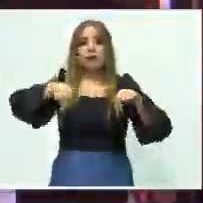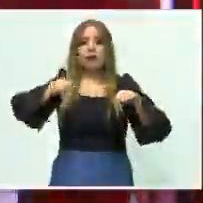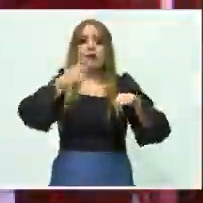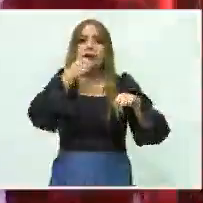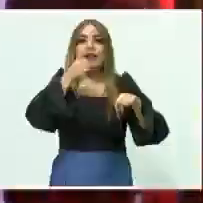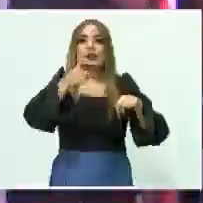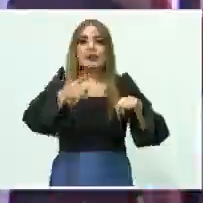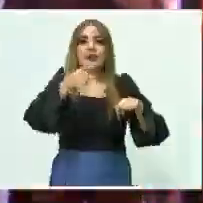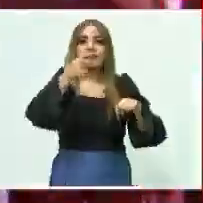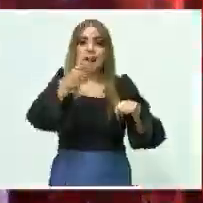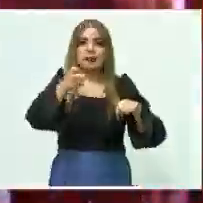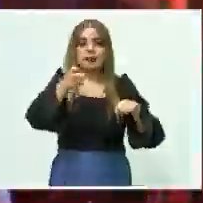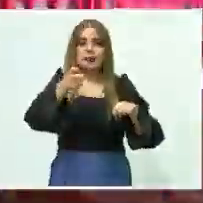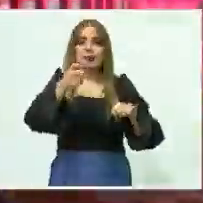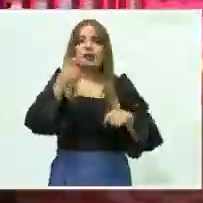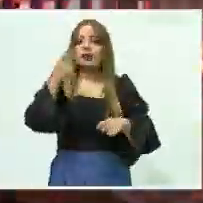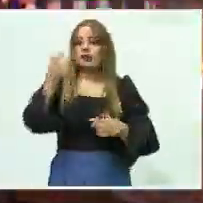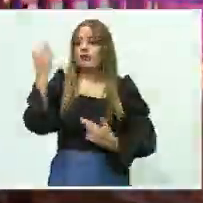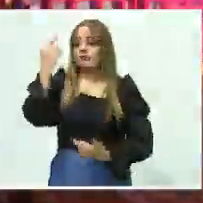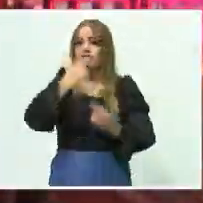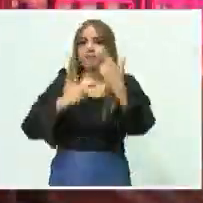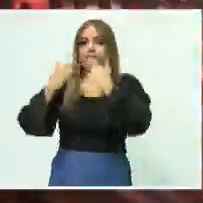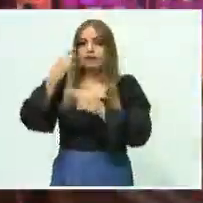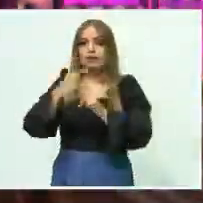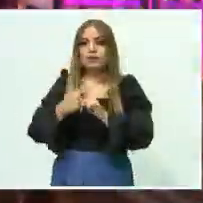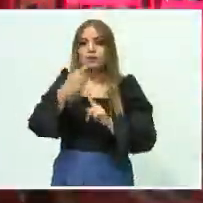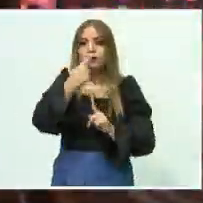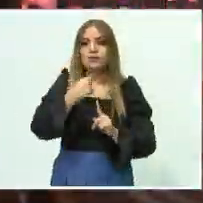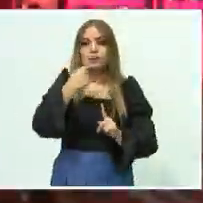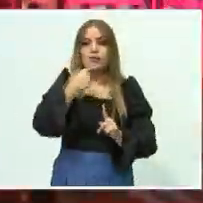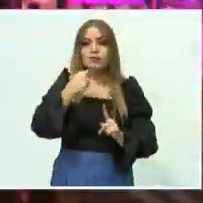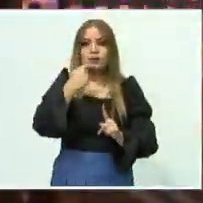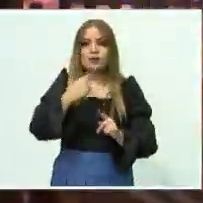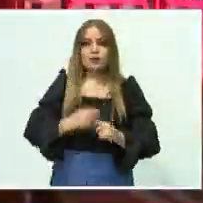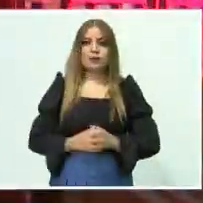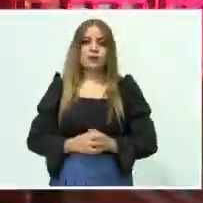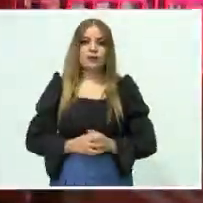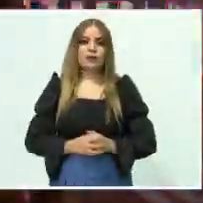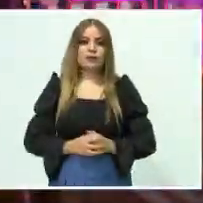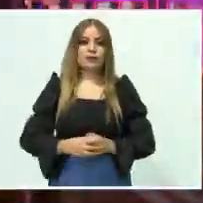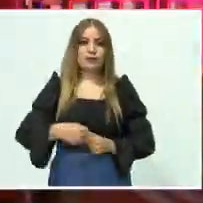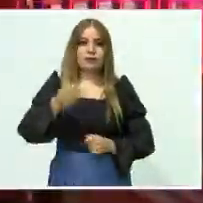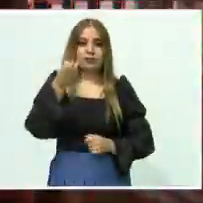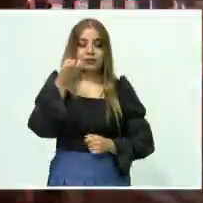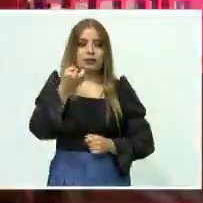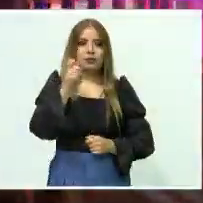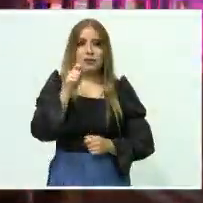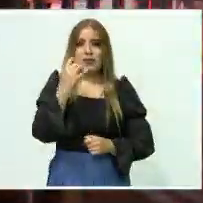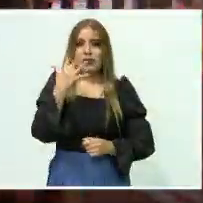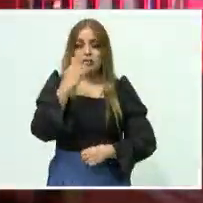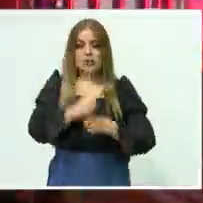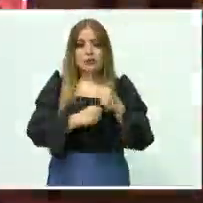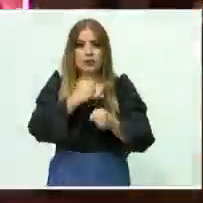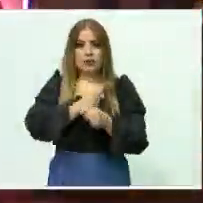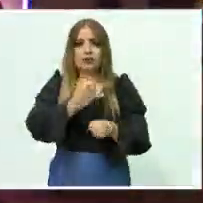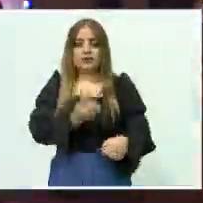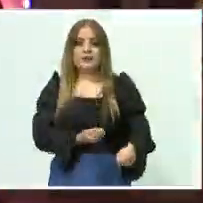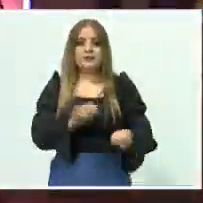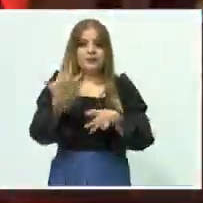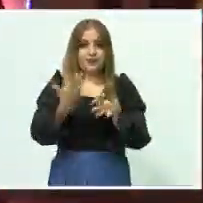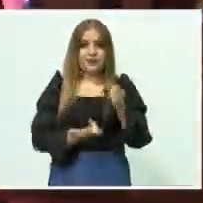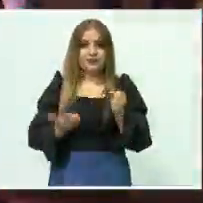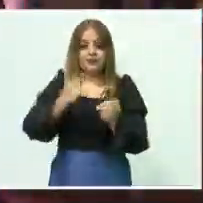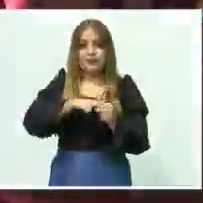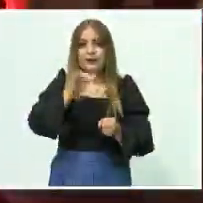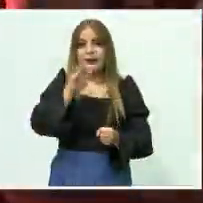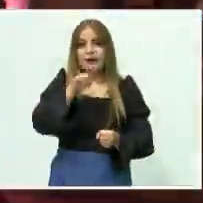Octava. Técnicos en urgencias médicas trasladaron rápidamente a Óscar Askin, de 55 años de edad, al hospital número 16